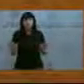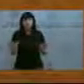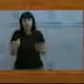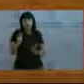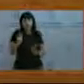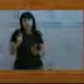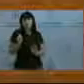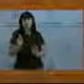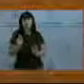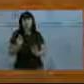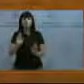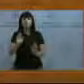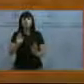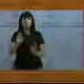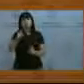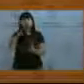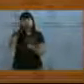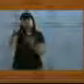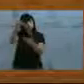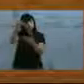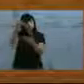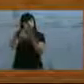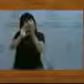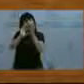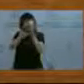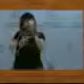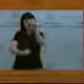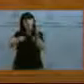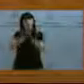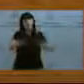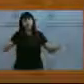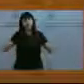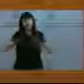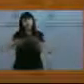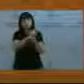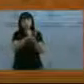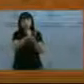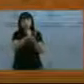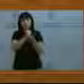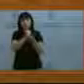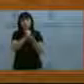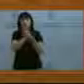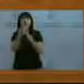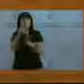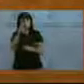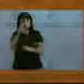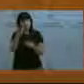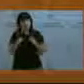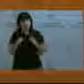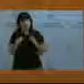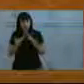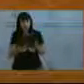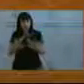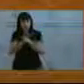para tener un reconocimiento especial para todas aquellas personas que viven de su actividad en el medio rural. Miren, creo que estamos